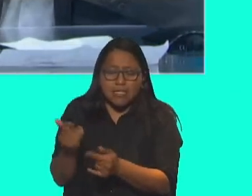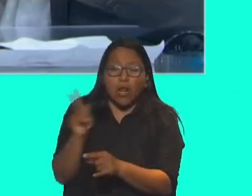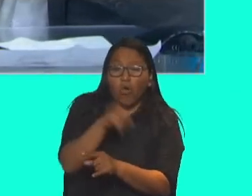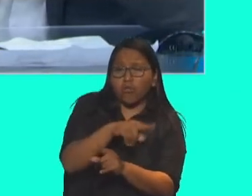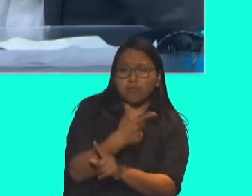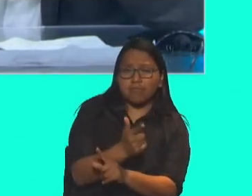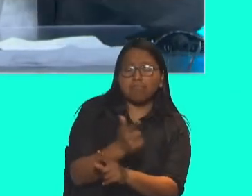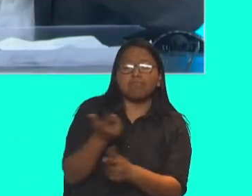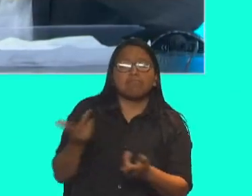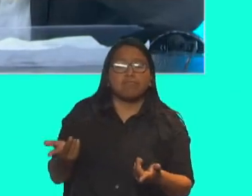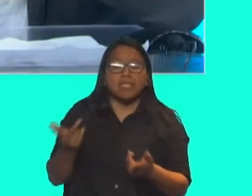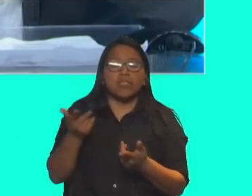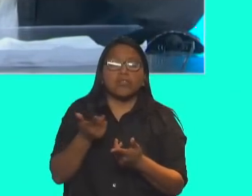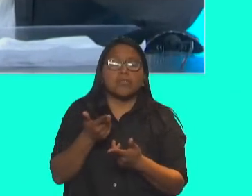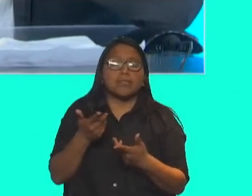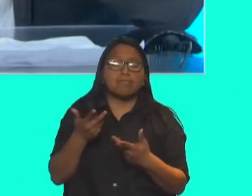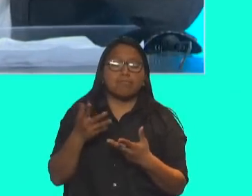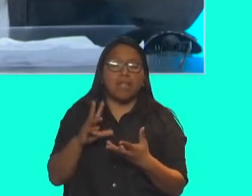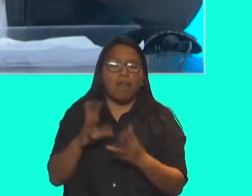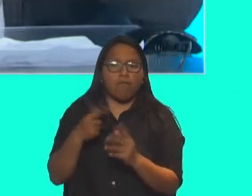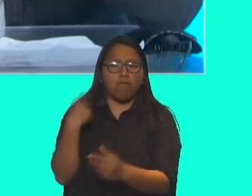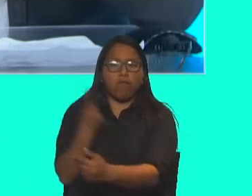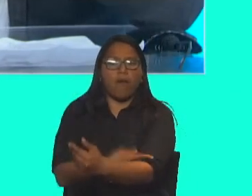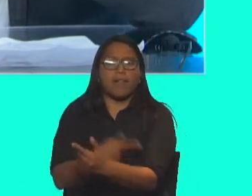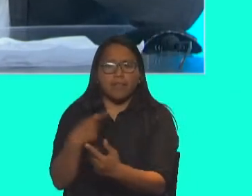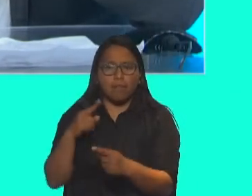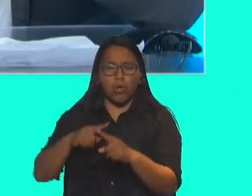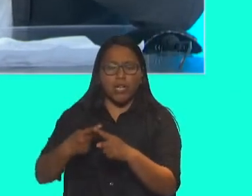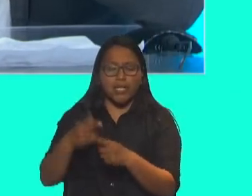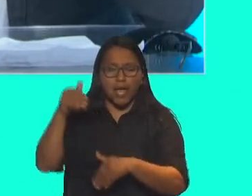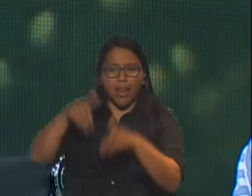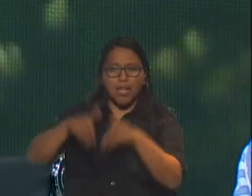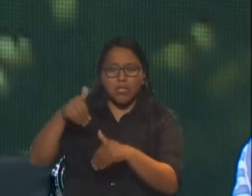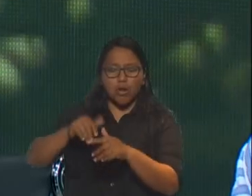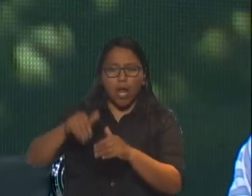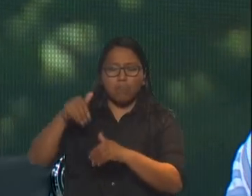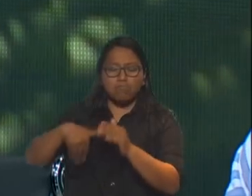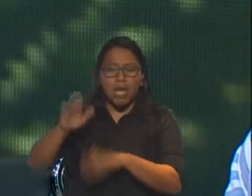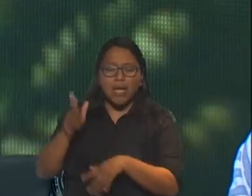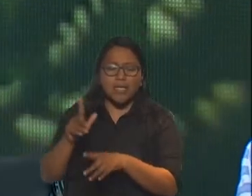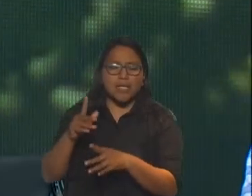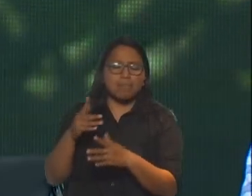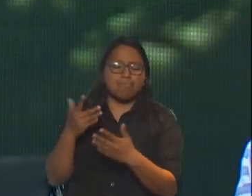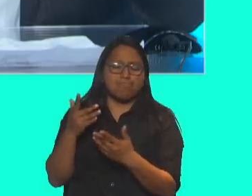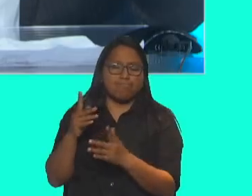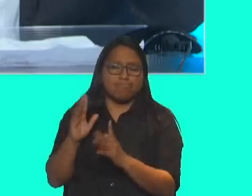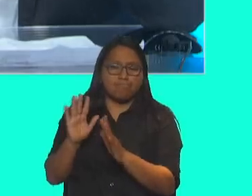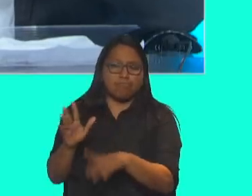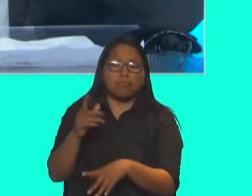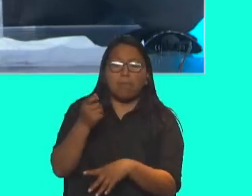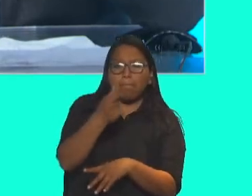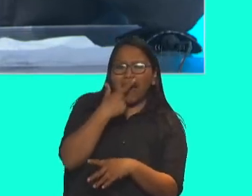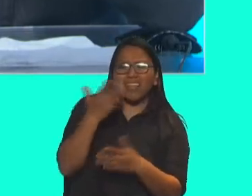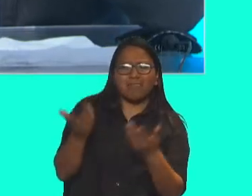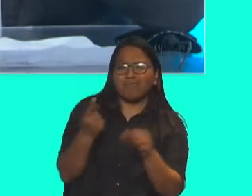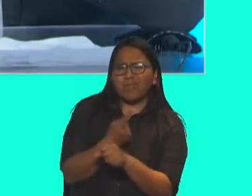como dice el arte no la potencia política y electoral de cristina es hegemónica nos macri no se puede comparar